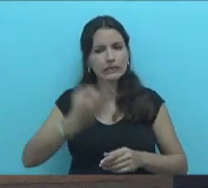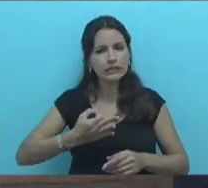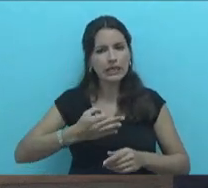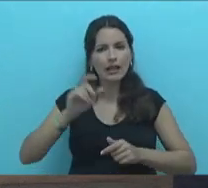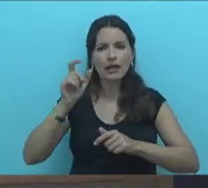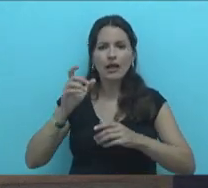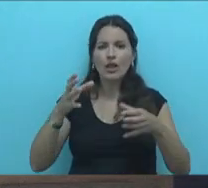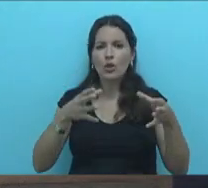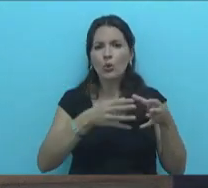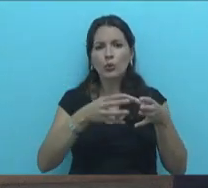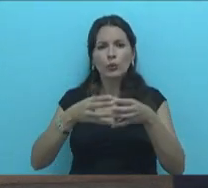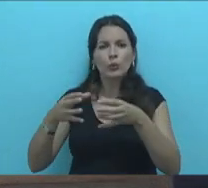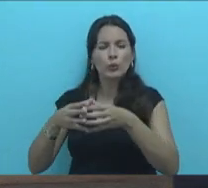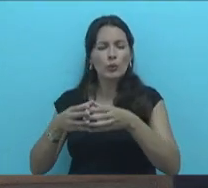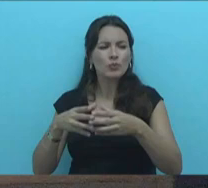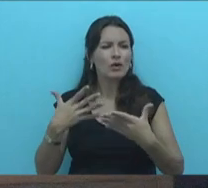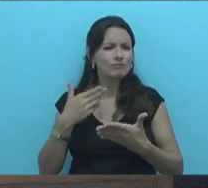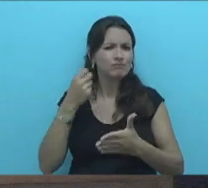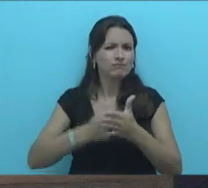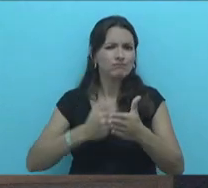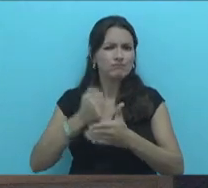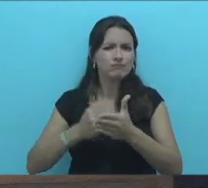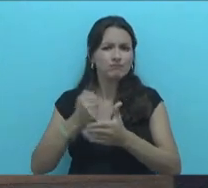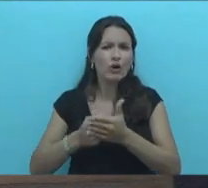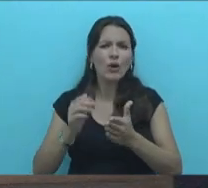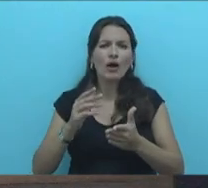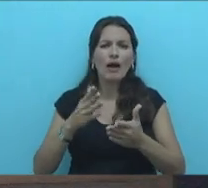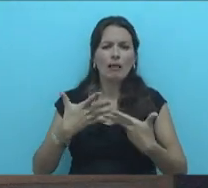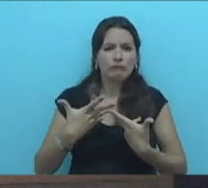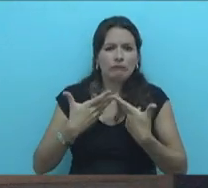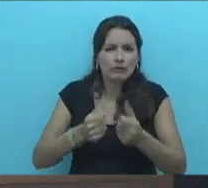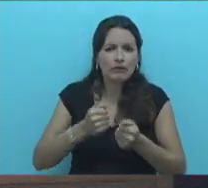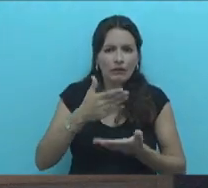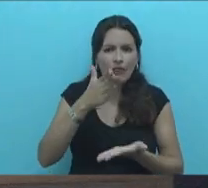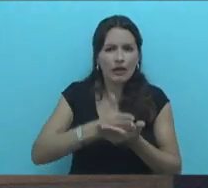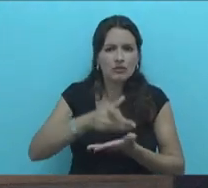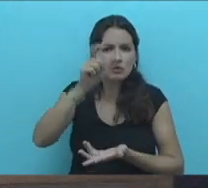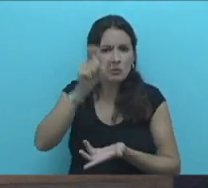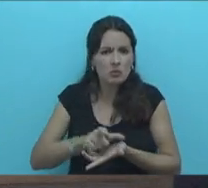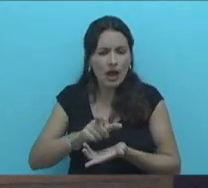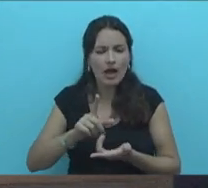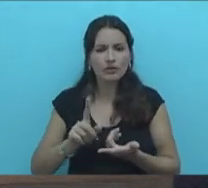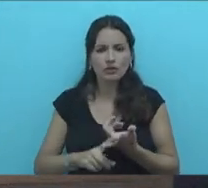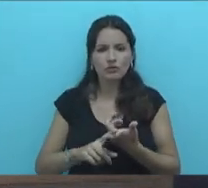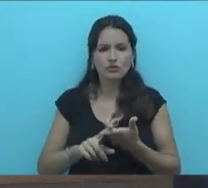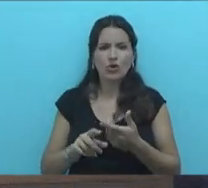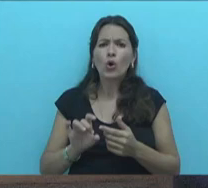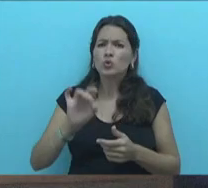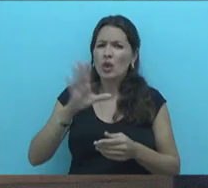las organizaciones defensoras de derechos humanos, no solamente se agota en la fenomenal dignidad de una